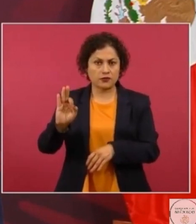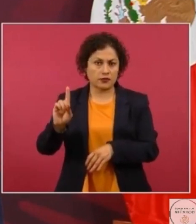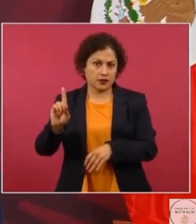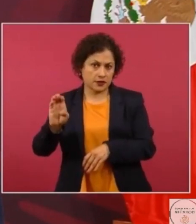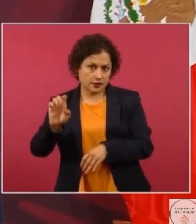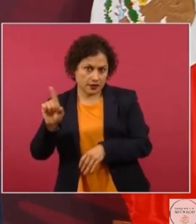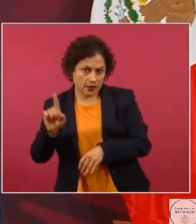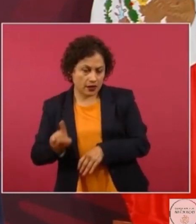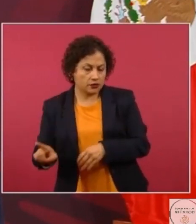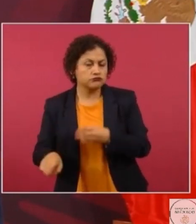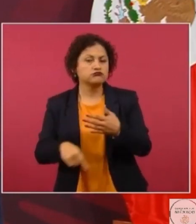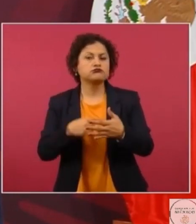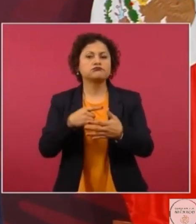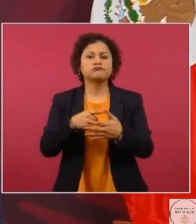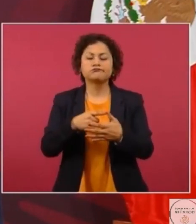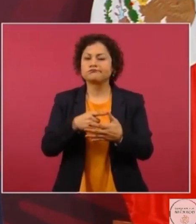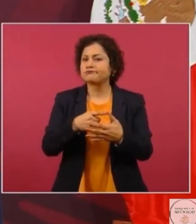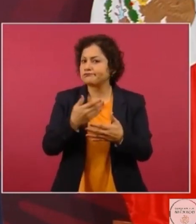Nos faltan